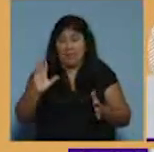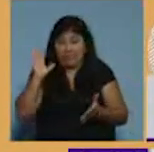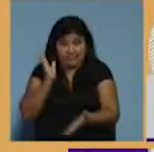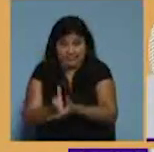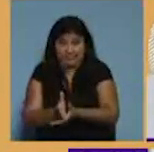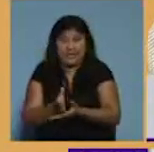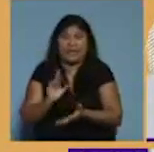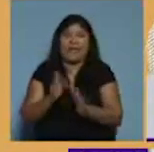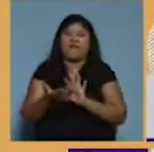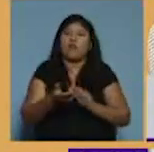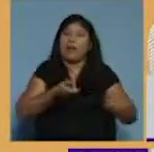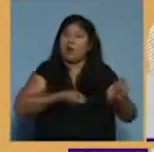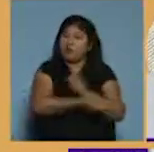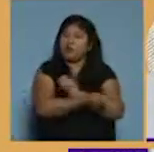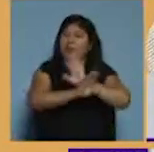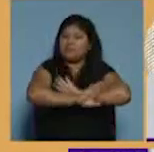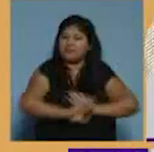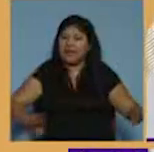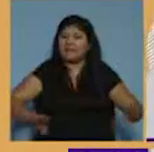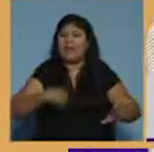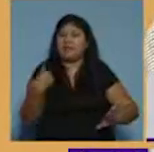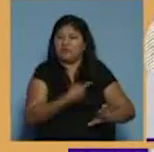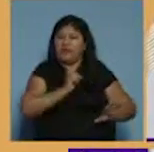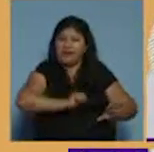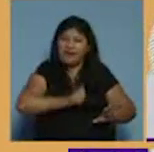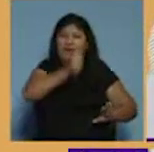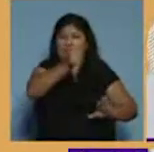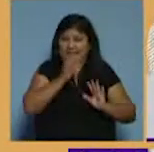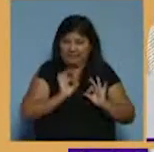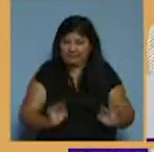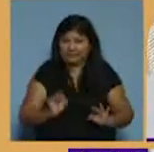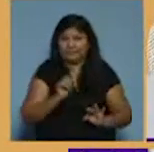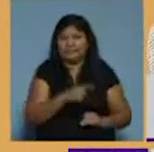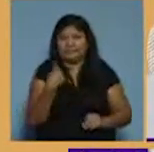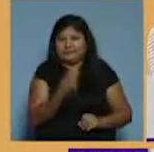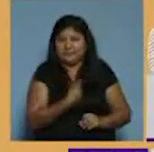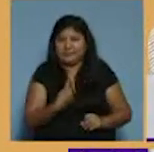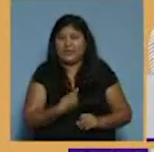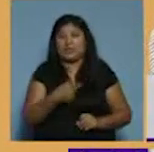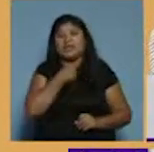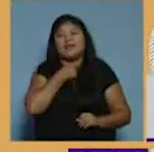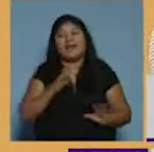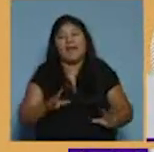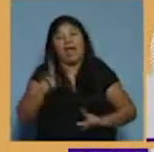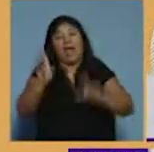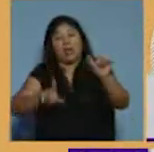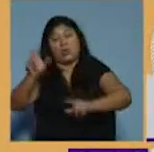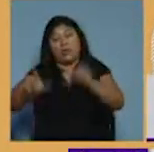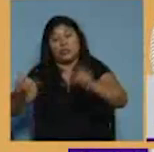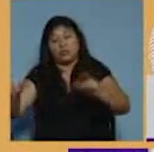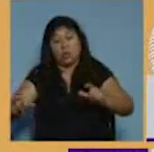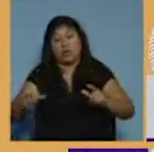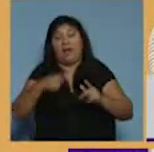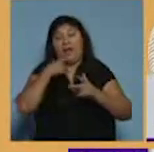el ministro como así también se refirió de que no podemos estar porque han salido algunas voces a decir